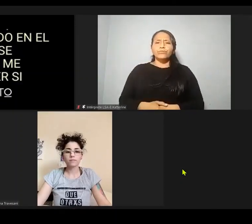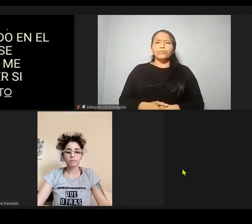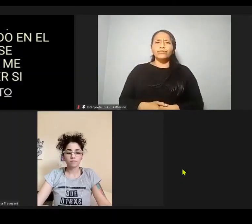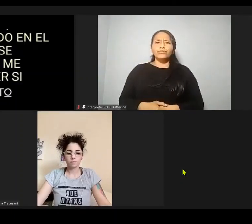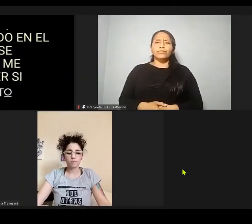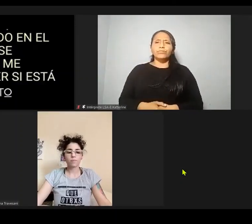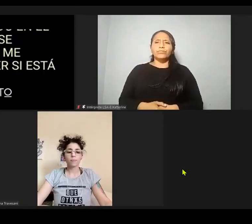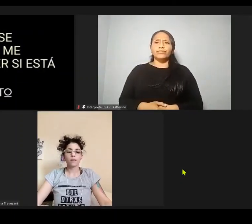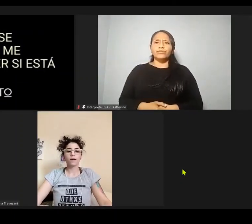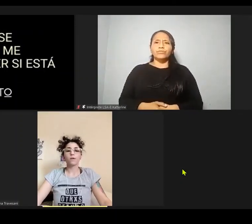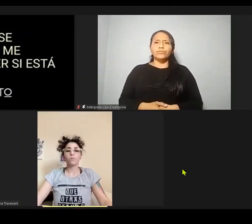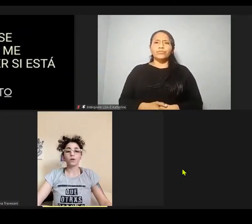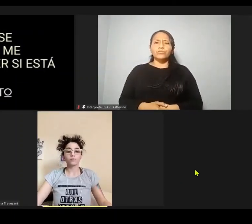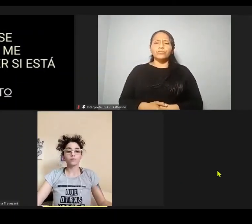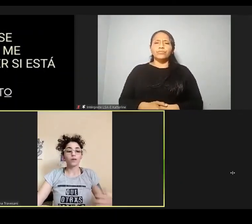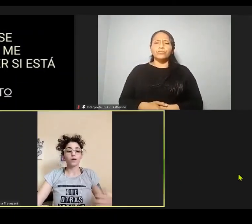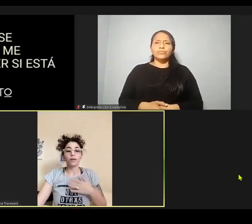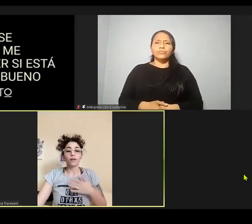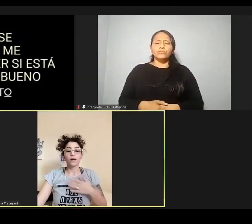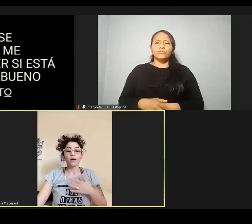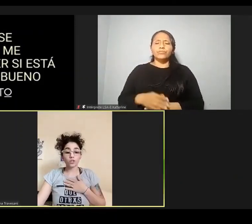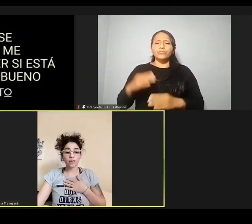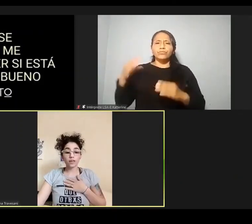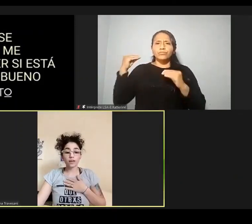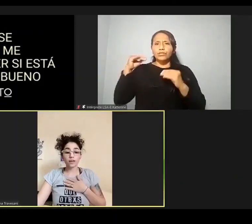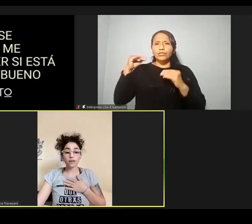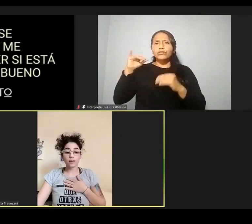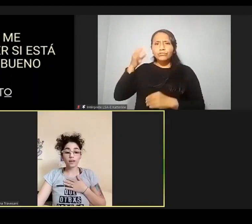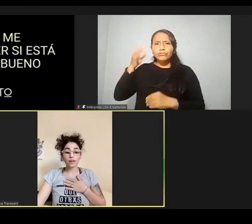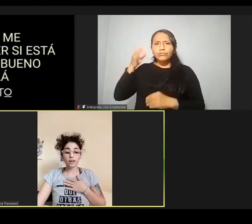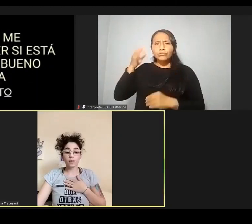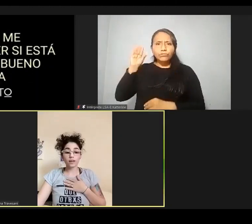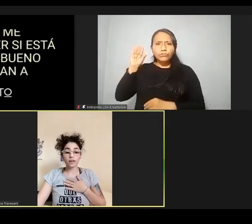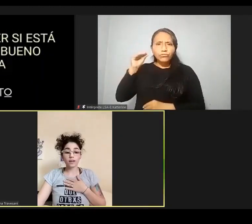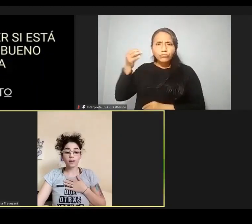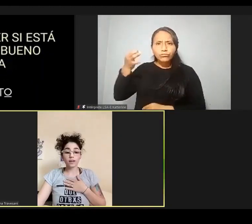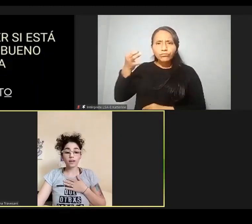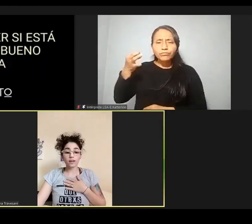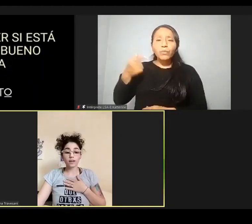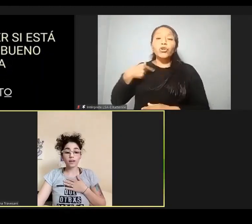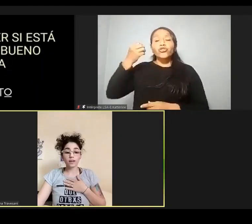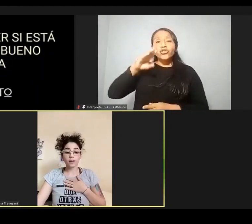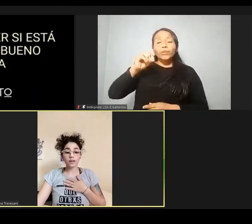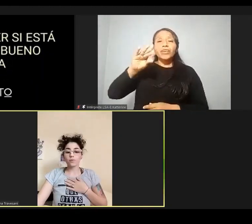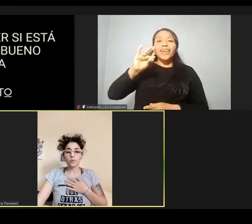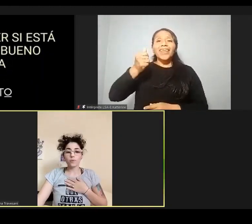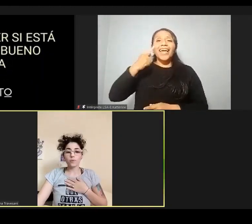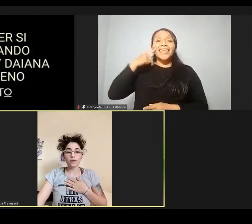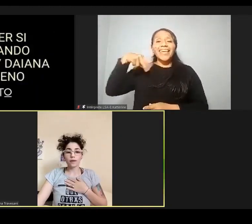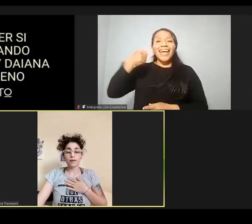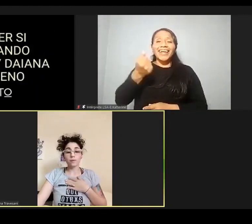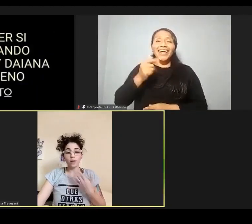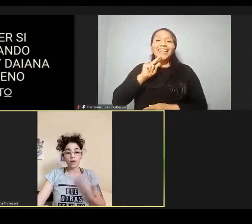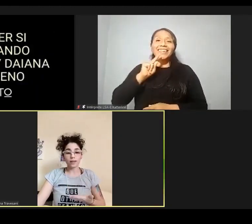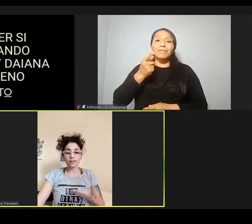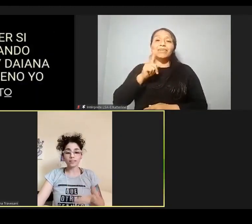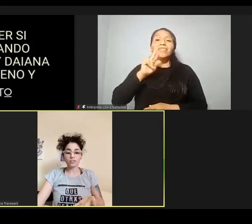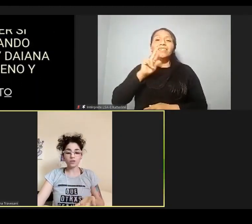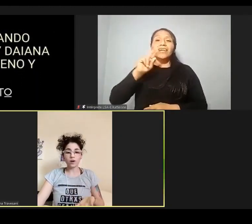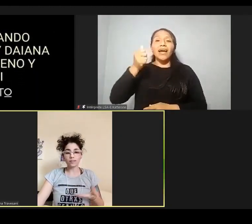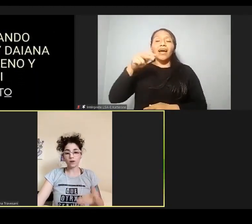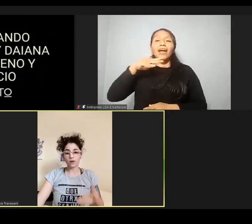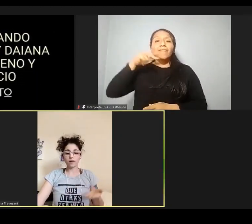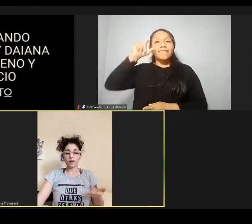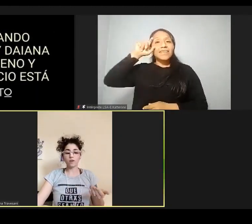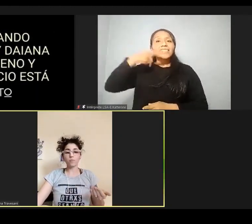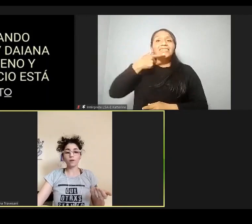escuchando. Sí. Bueno, yo soy Dayana Travesani, Bueno, y voy a dar inicio a